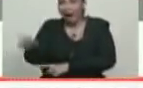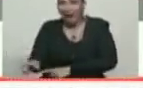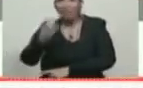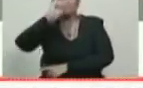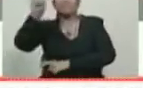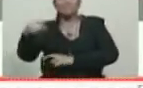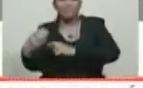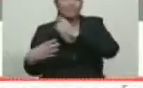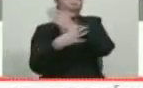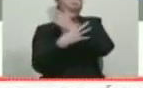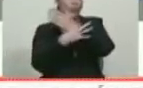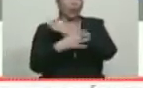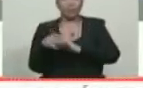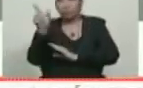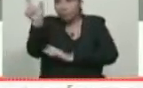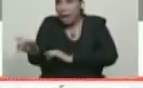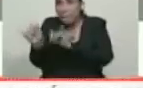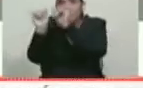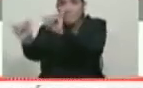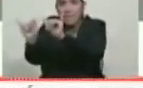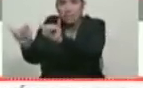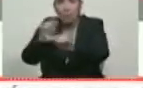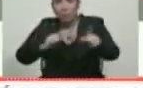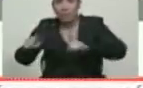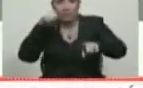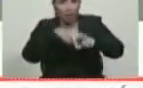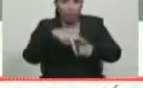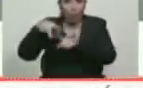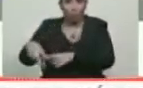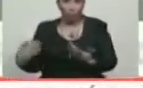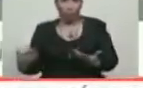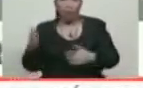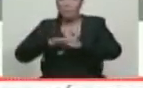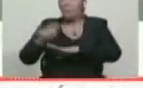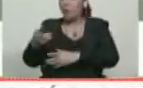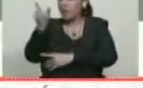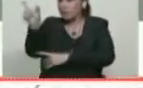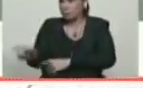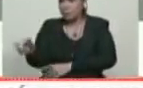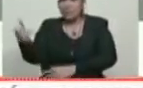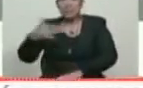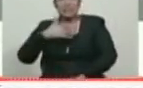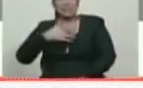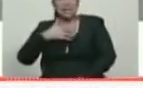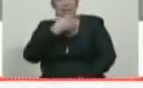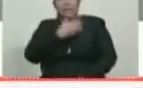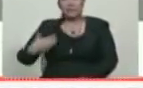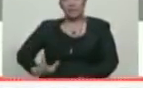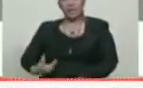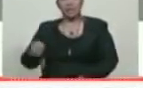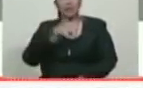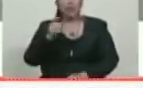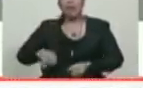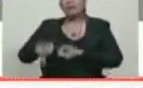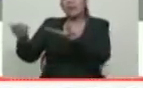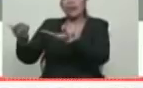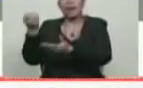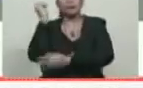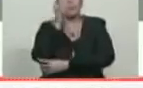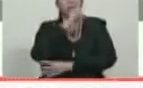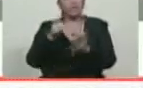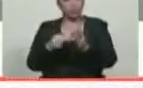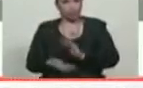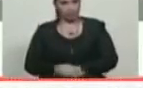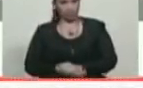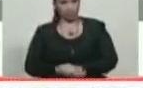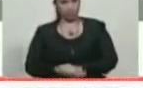¿Quién es el dictador? Él. ¿Por qué si él se siente presidente no entrega a la Asamblea Nacional? ¿Qué